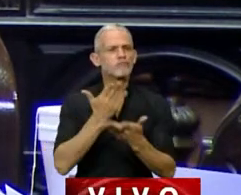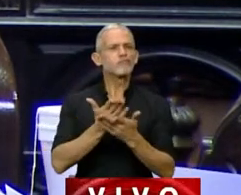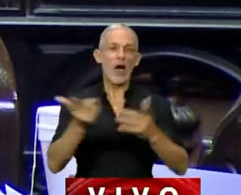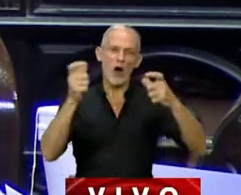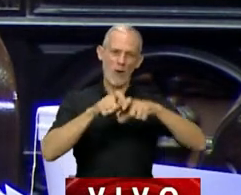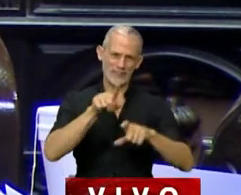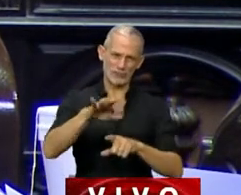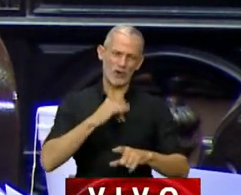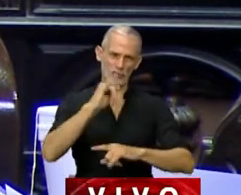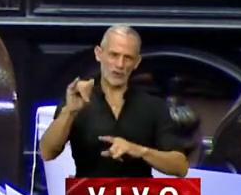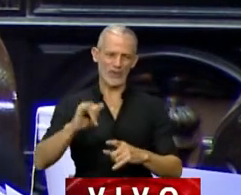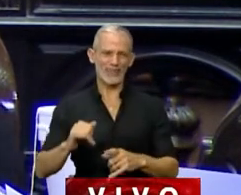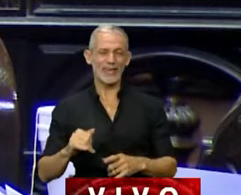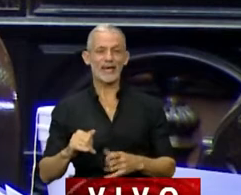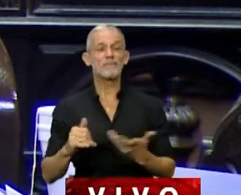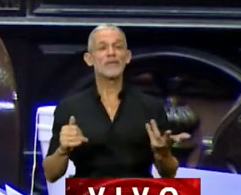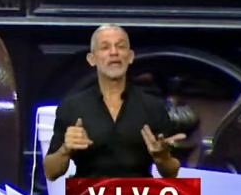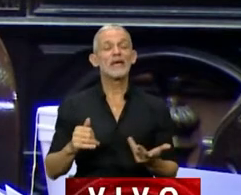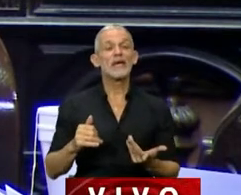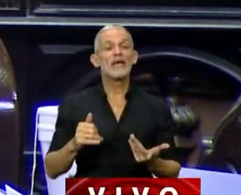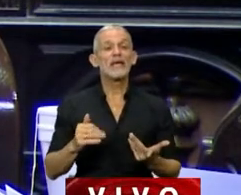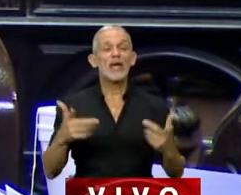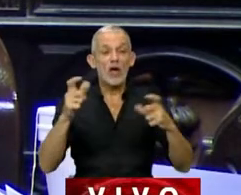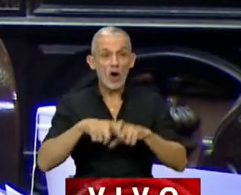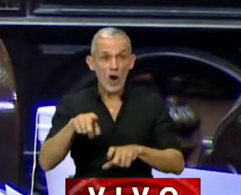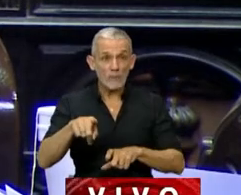la comisión. Y en la comisión recibí